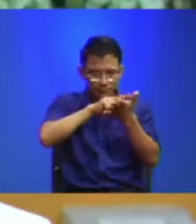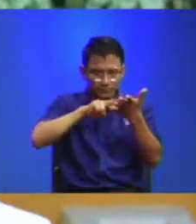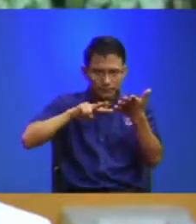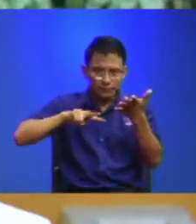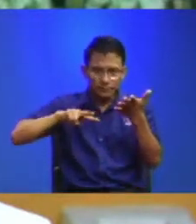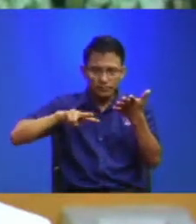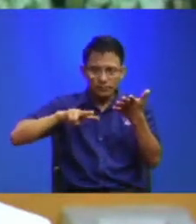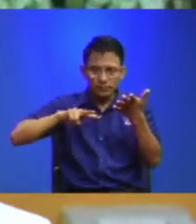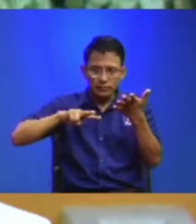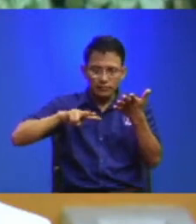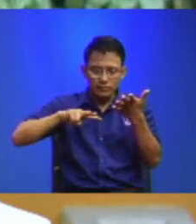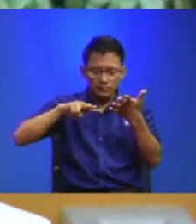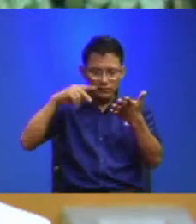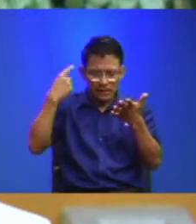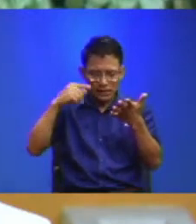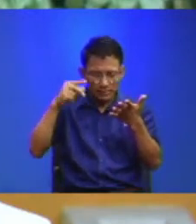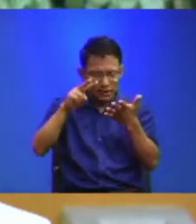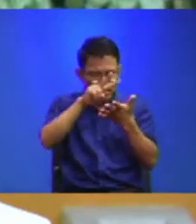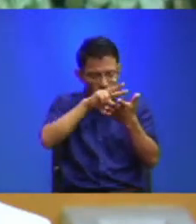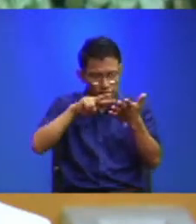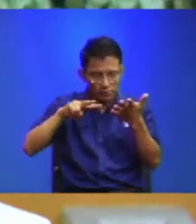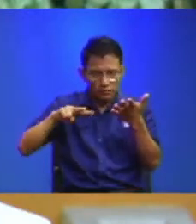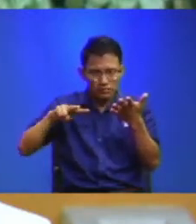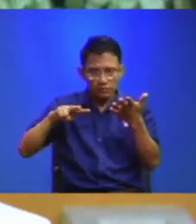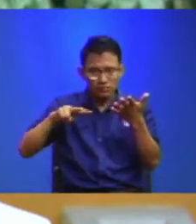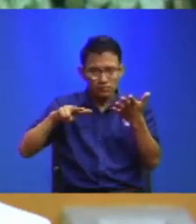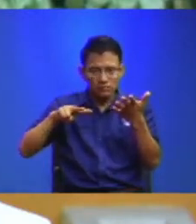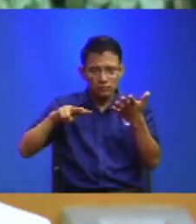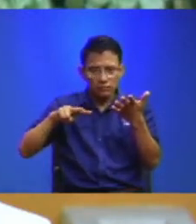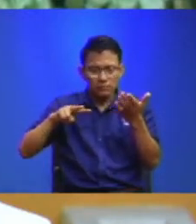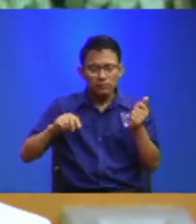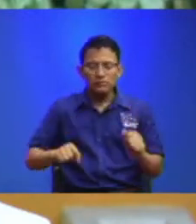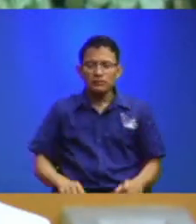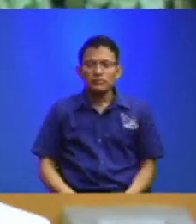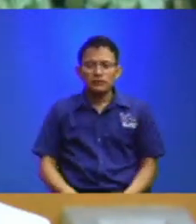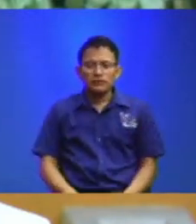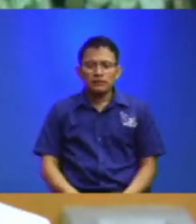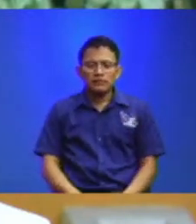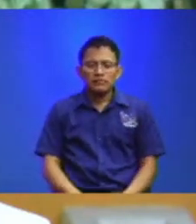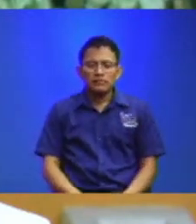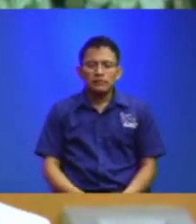En esto vamos a ver así rápidamente si lo encontramos.